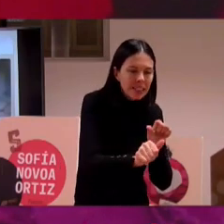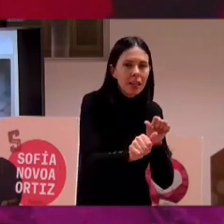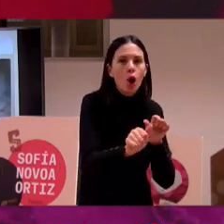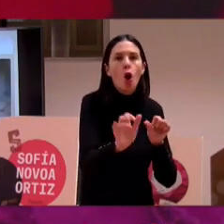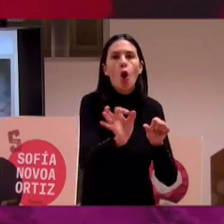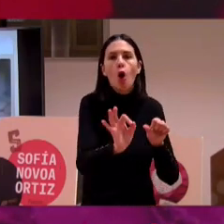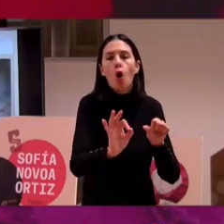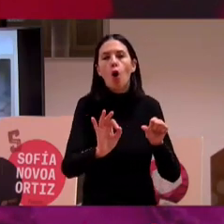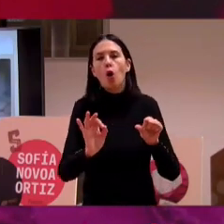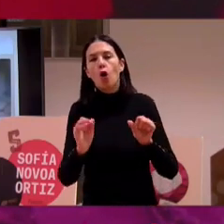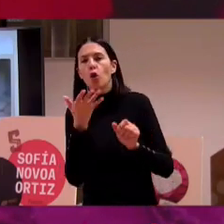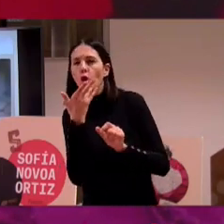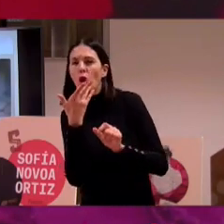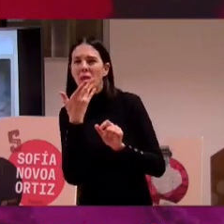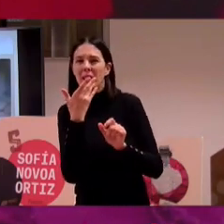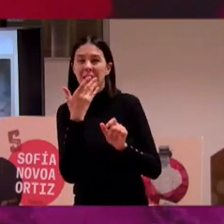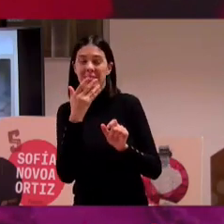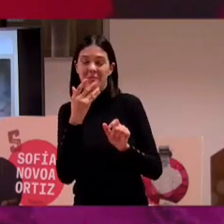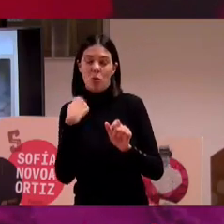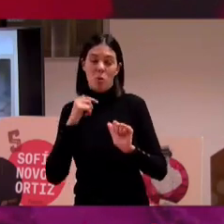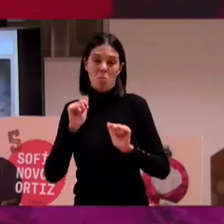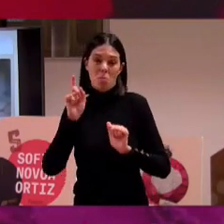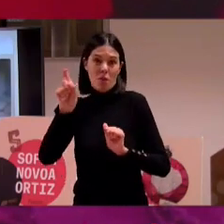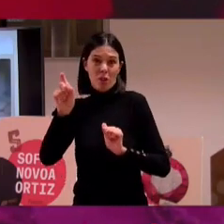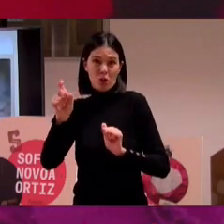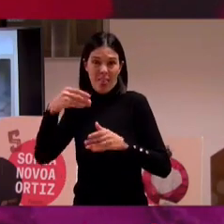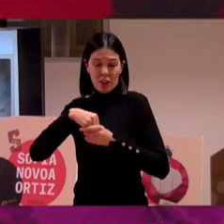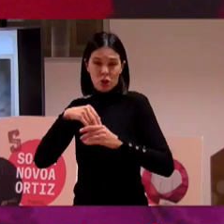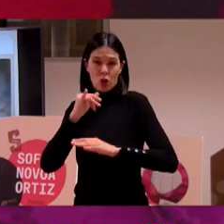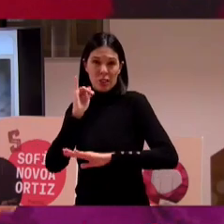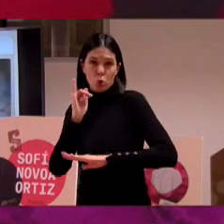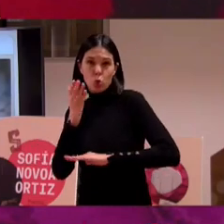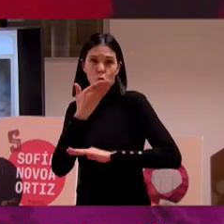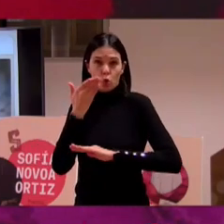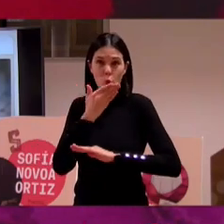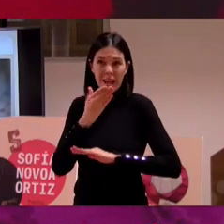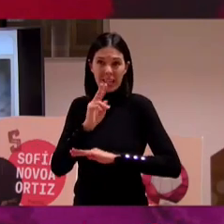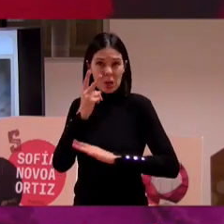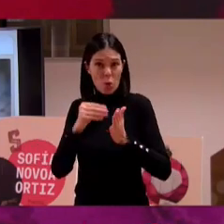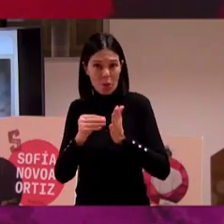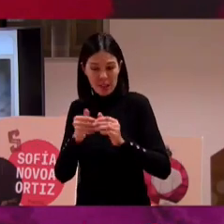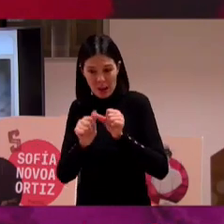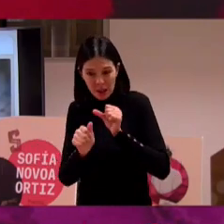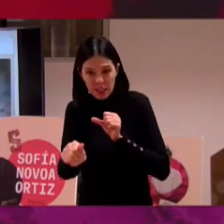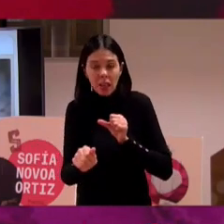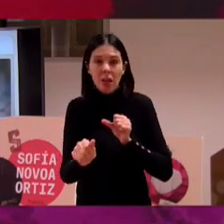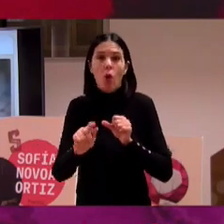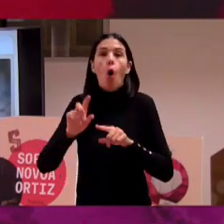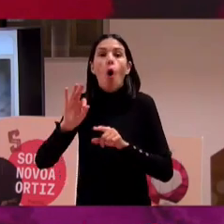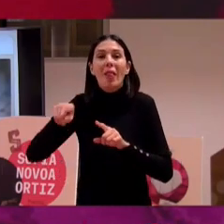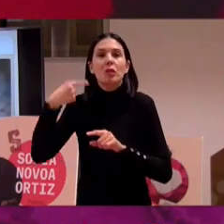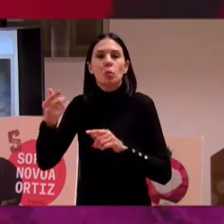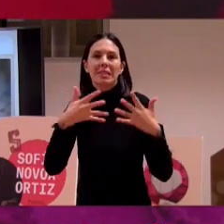segunda vez que está como profesora no Instituto Escola ou despois en Estados